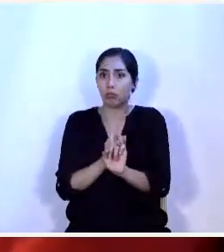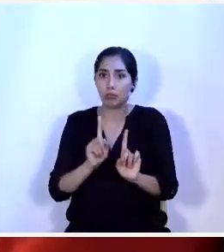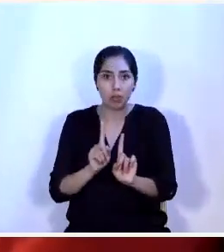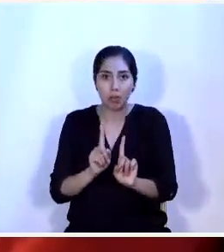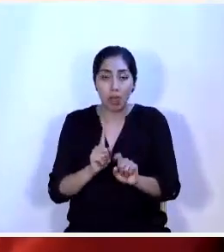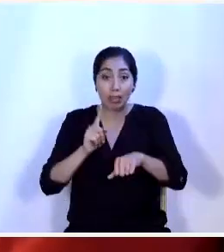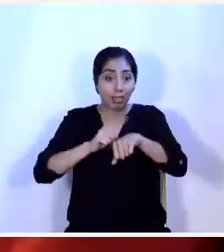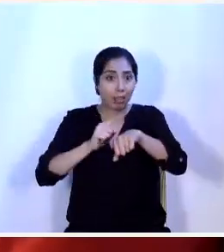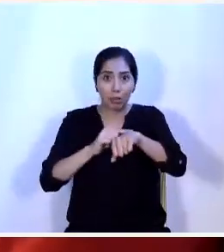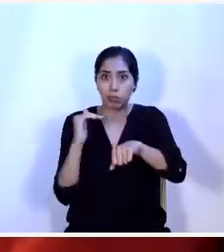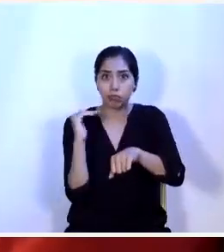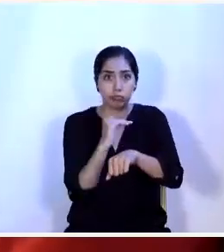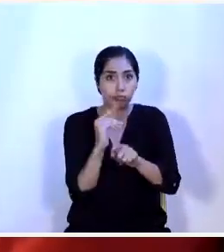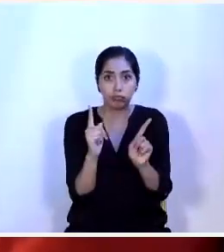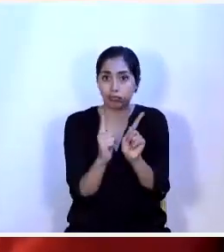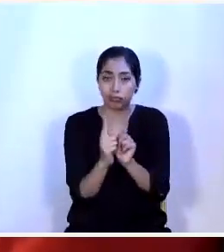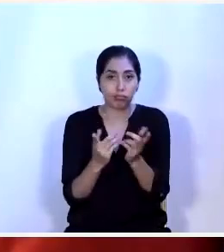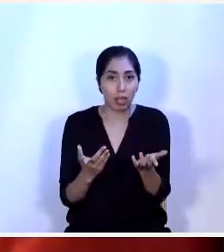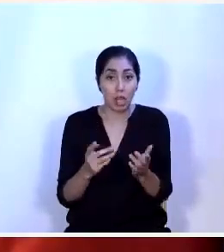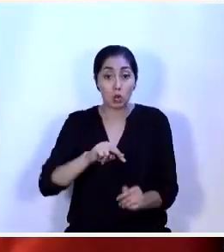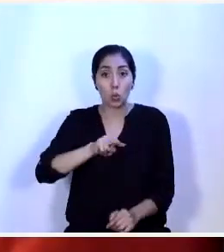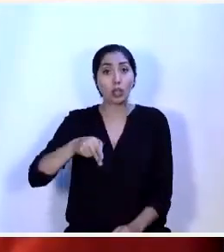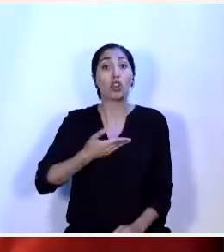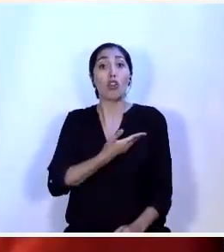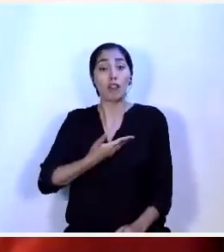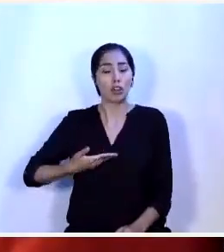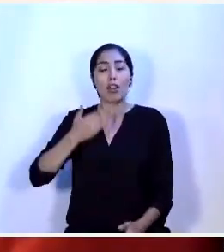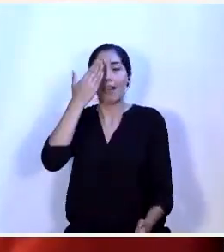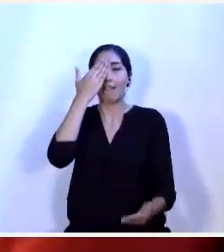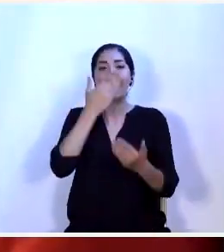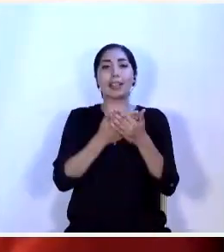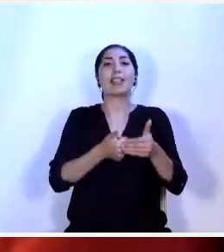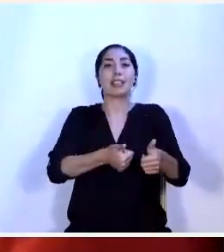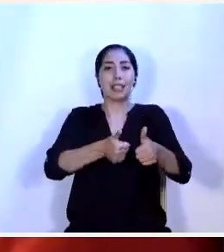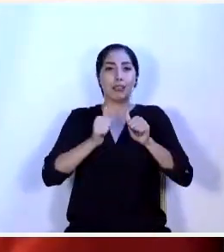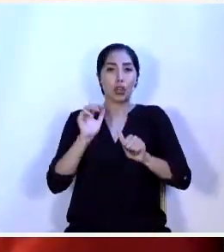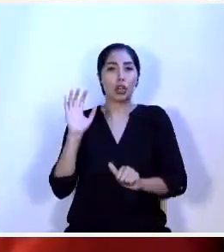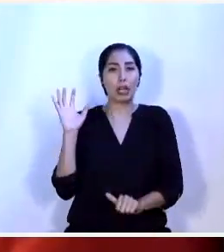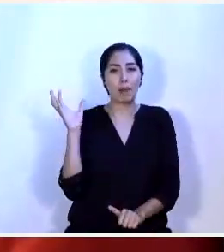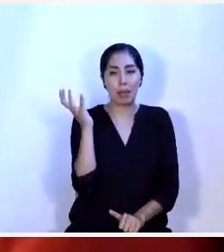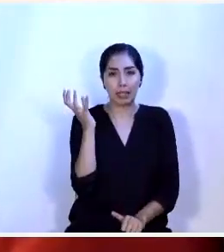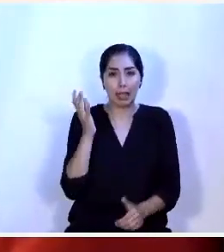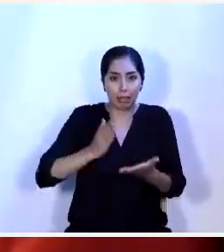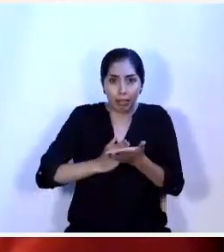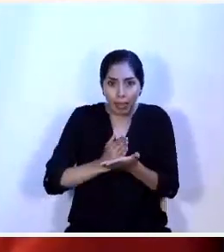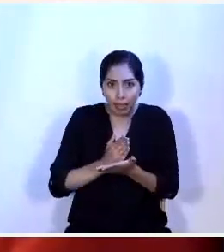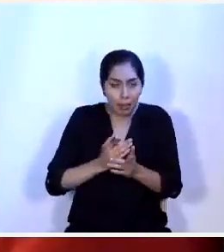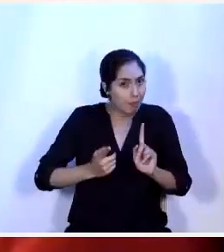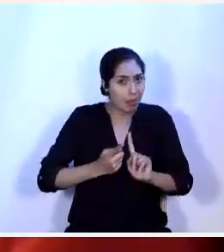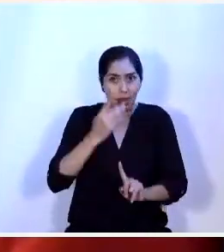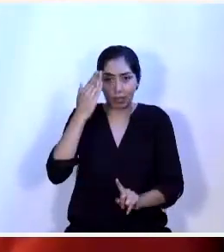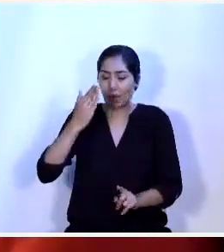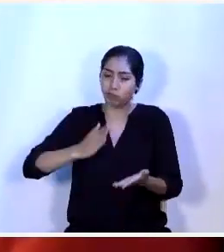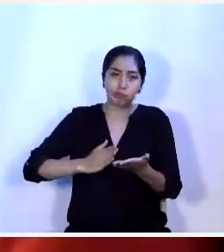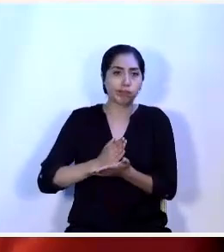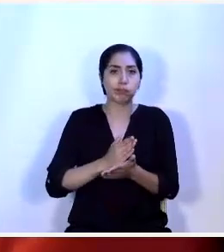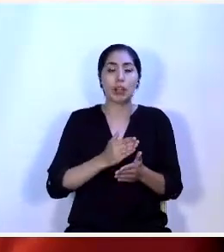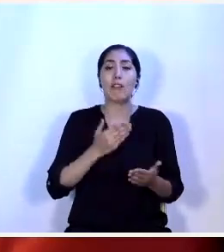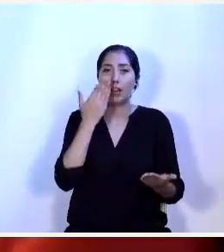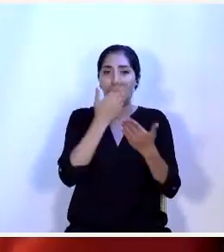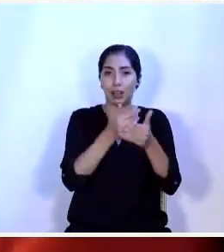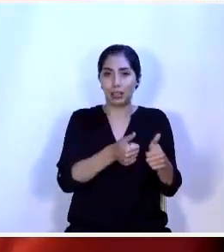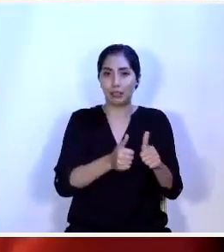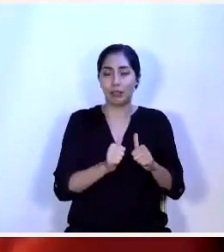tiempo y nuestro gobierno va a enfrentar estos desafíos climáticos desde el primer día. Y este plan de recuperación